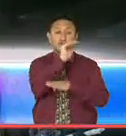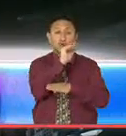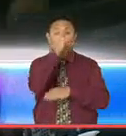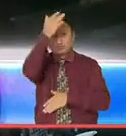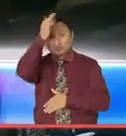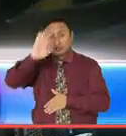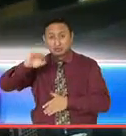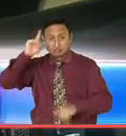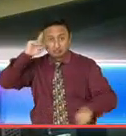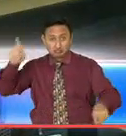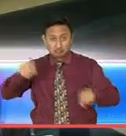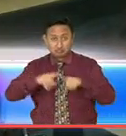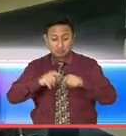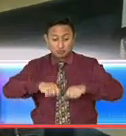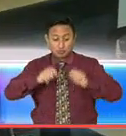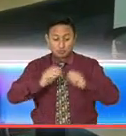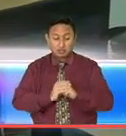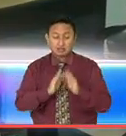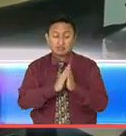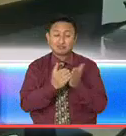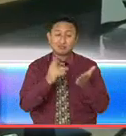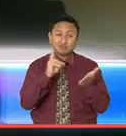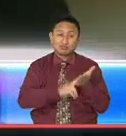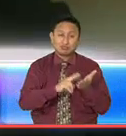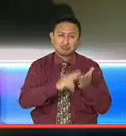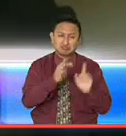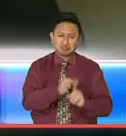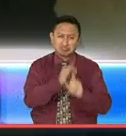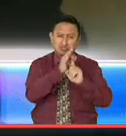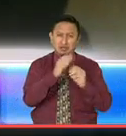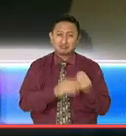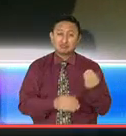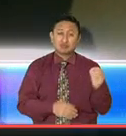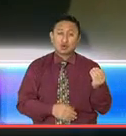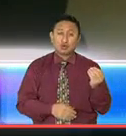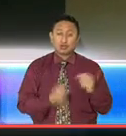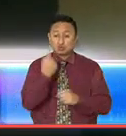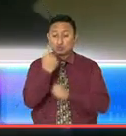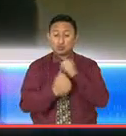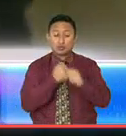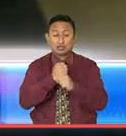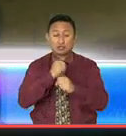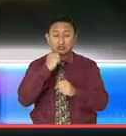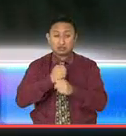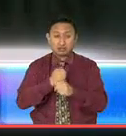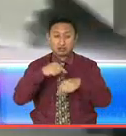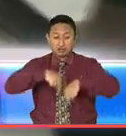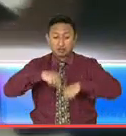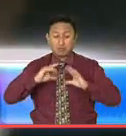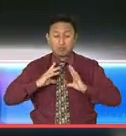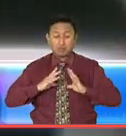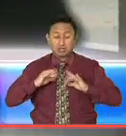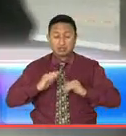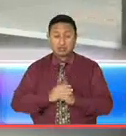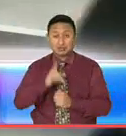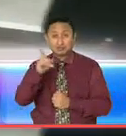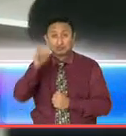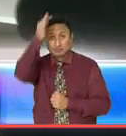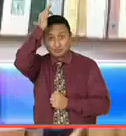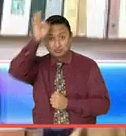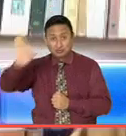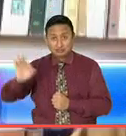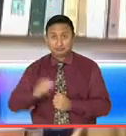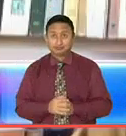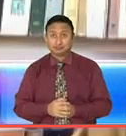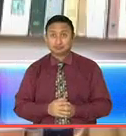de un visado especial que permitirá permanecer a los jóvenes por 1 año trabajando o vacacionando en el territorio extranjero. El